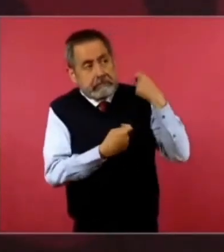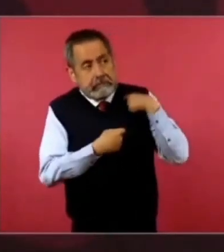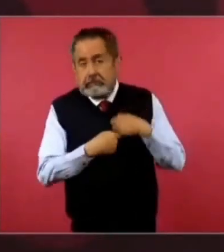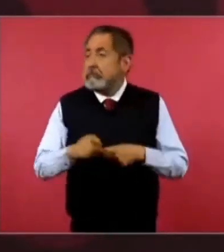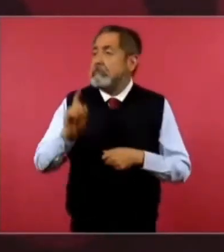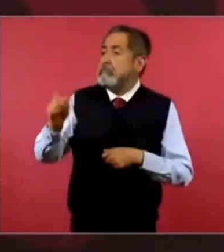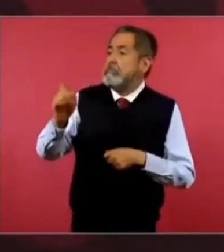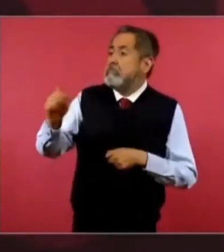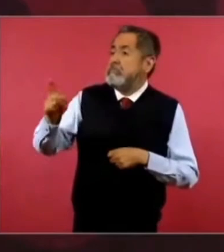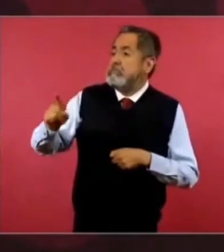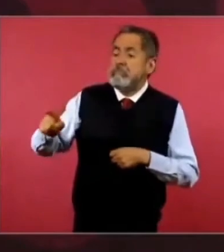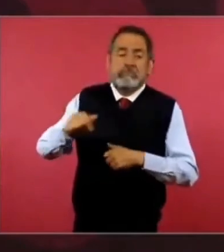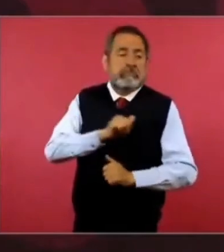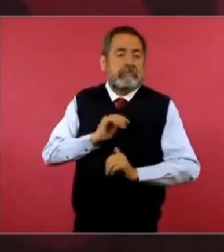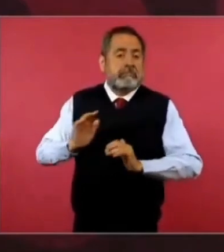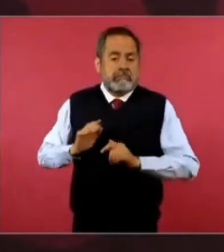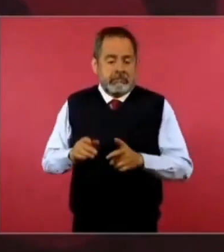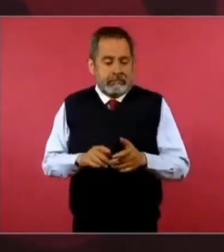por quienes